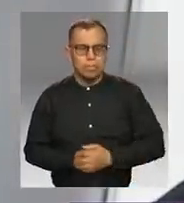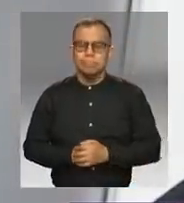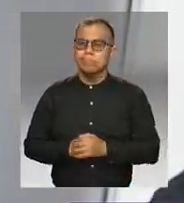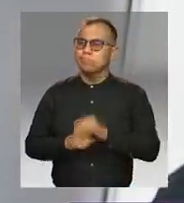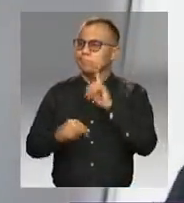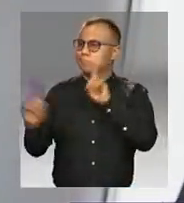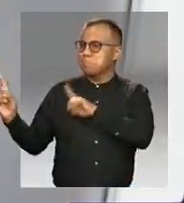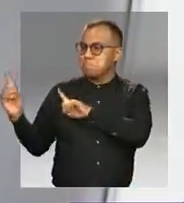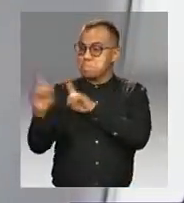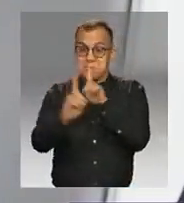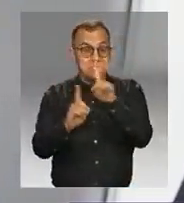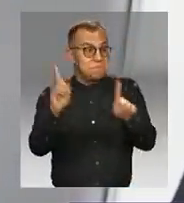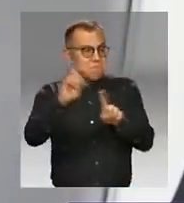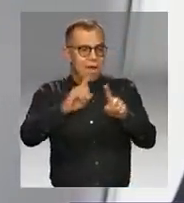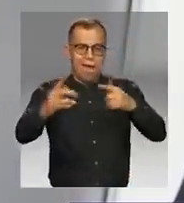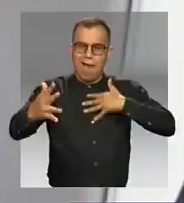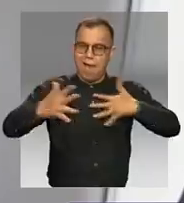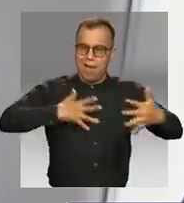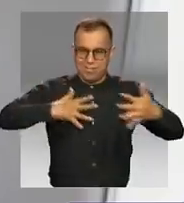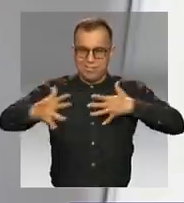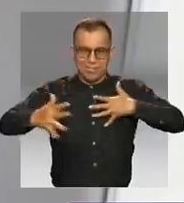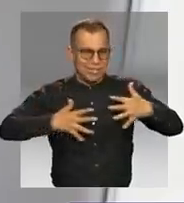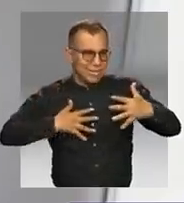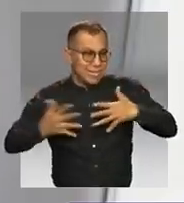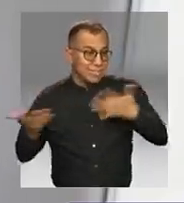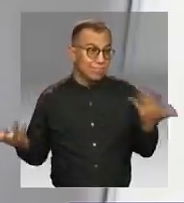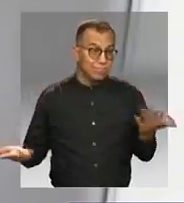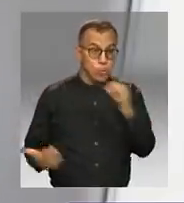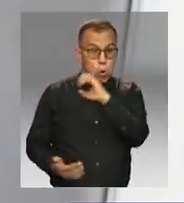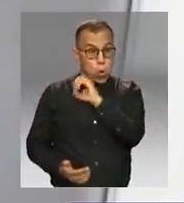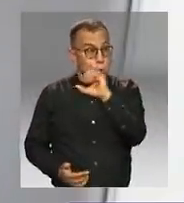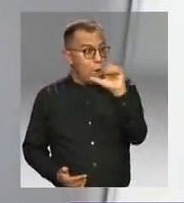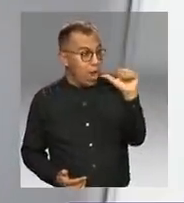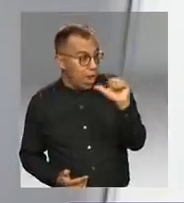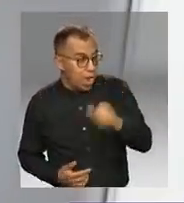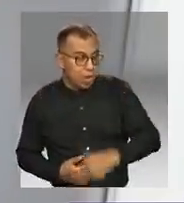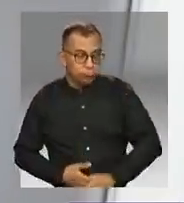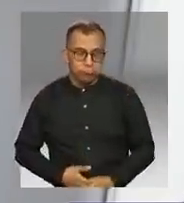varias actrices, varios actores,